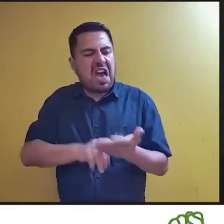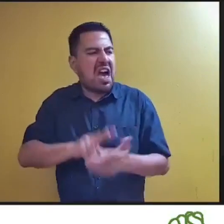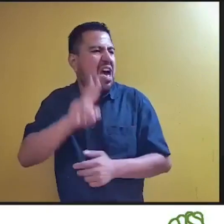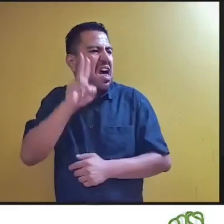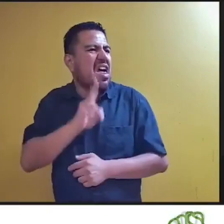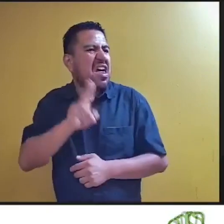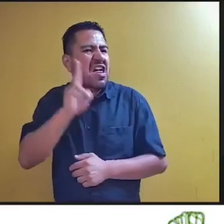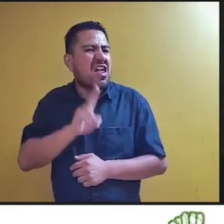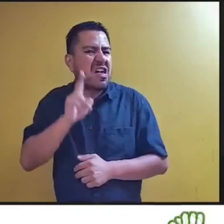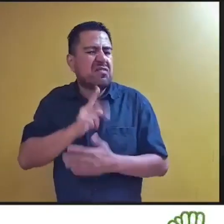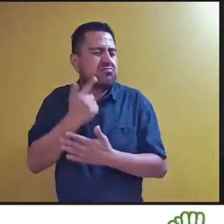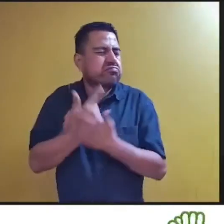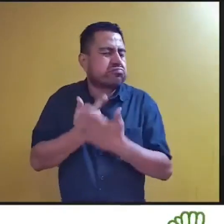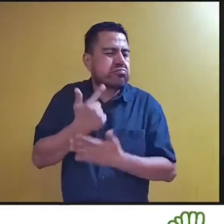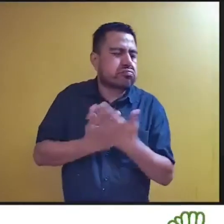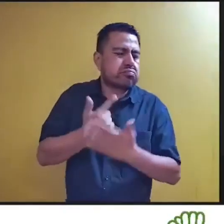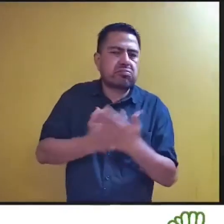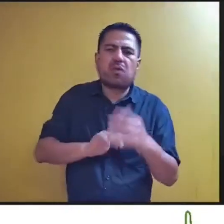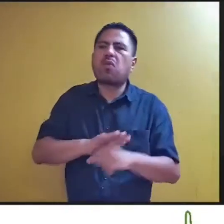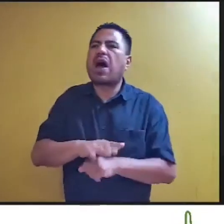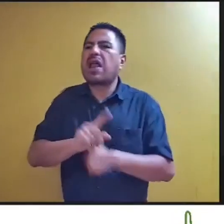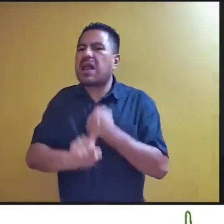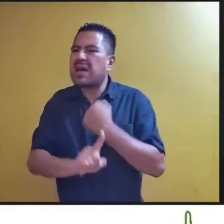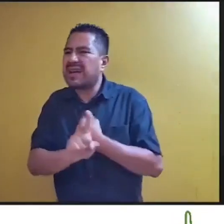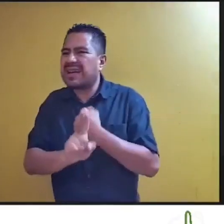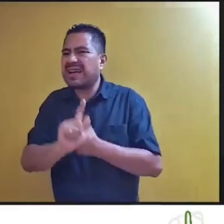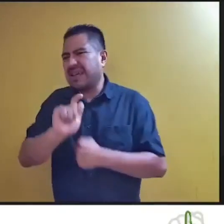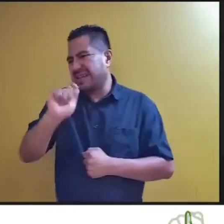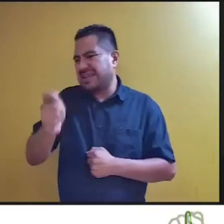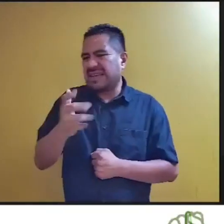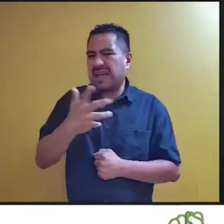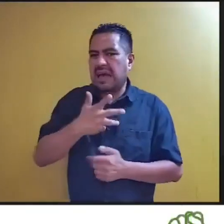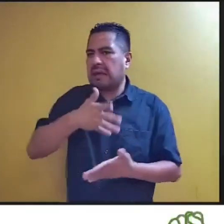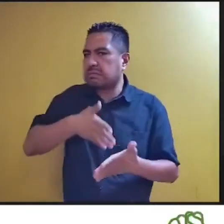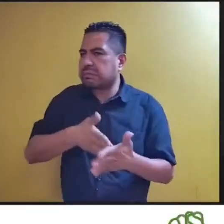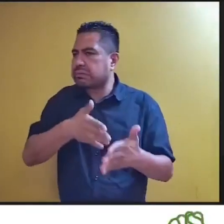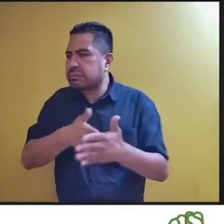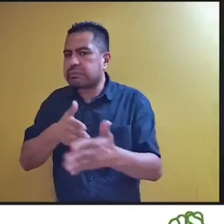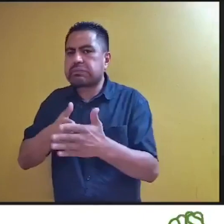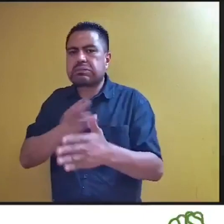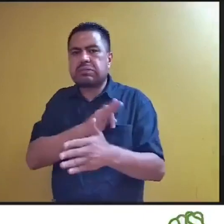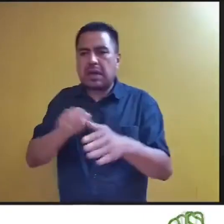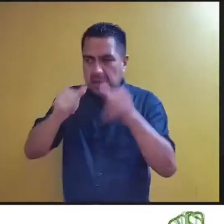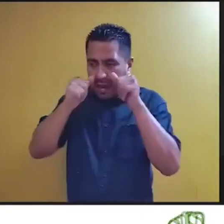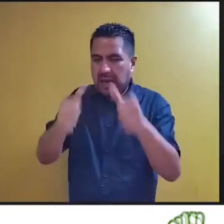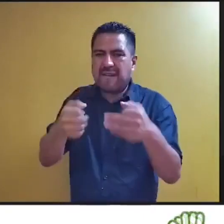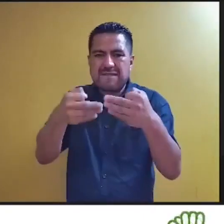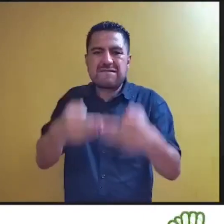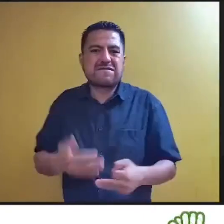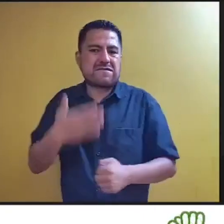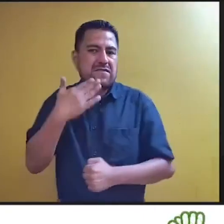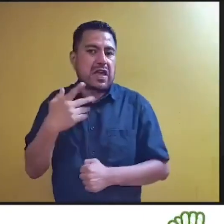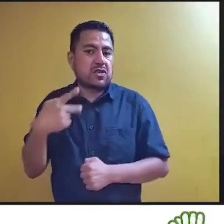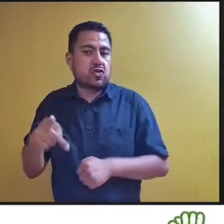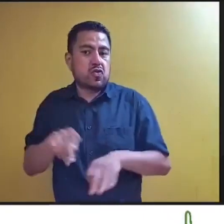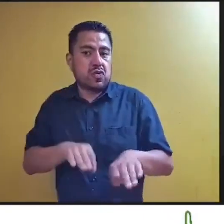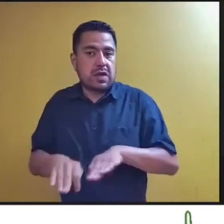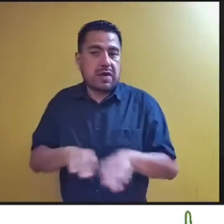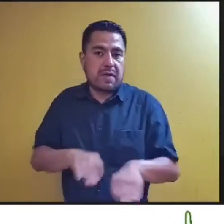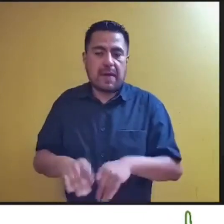y cuantificar la afectación que le están impidiendo cumplir con eficacia sus